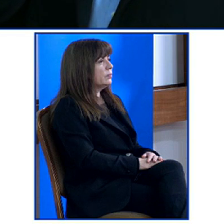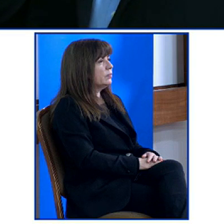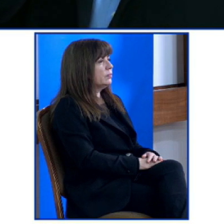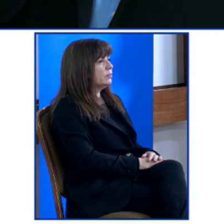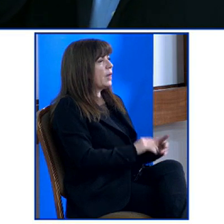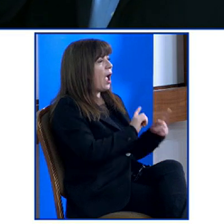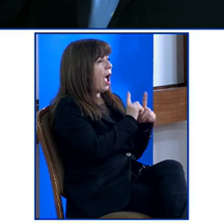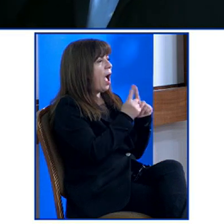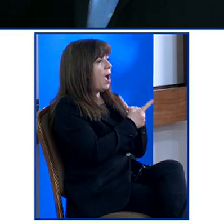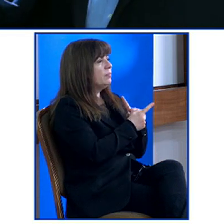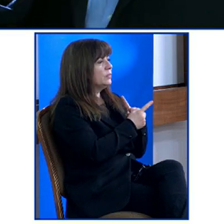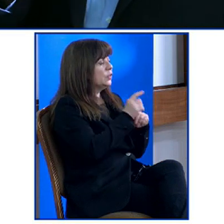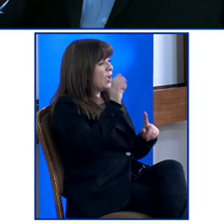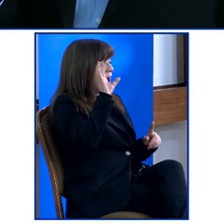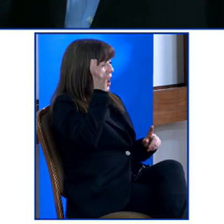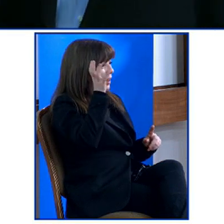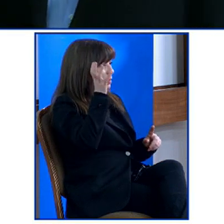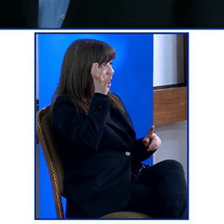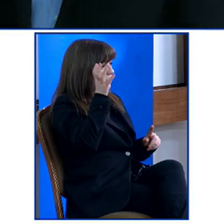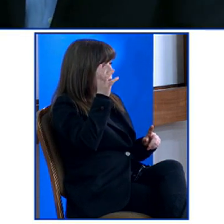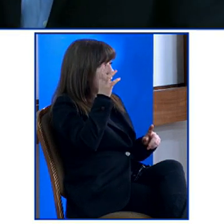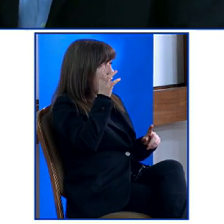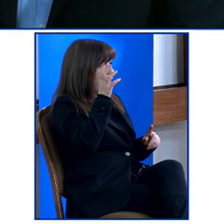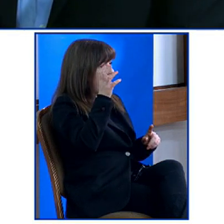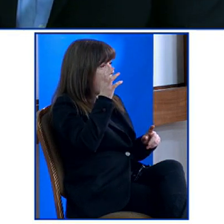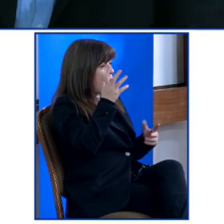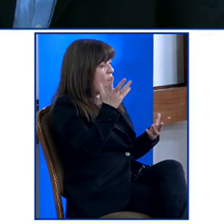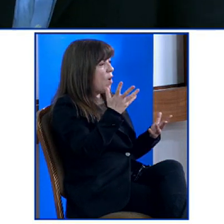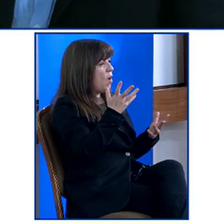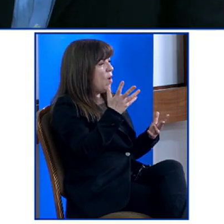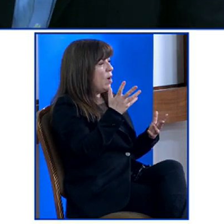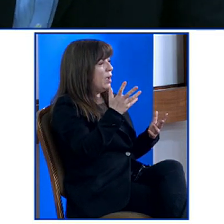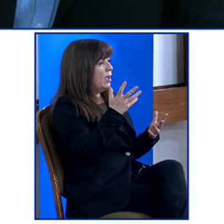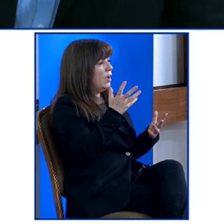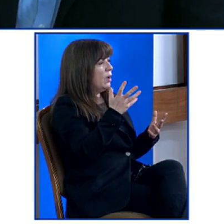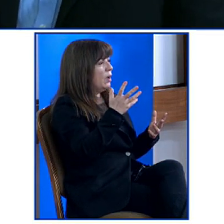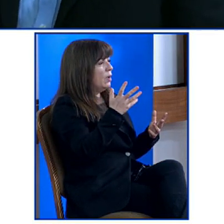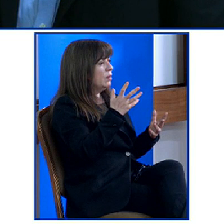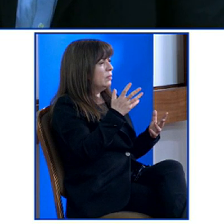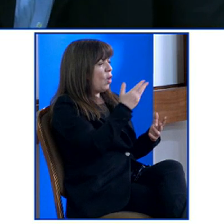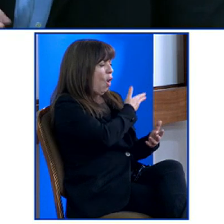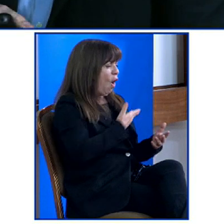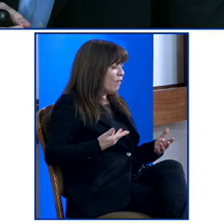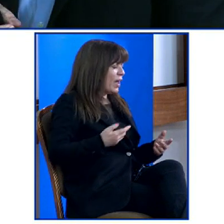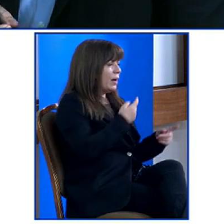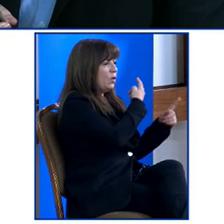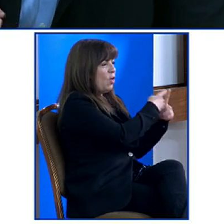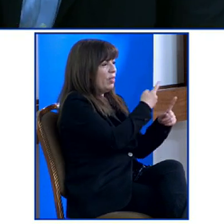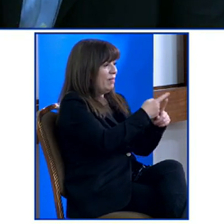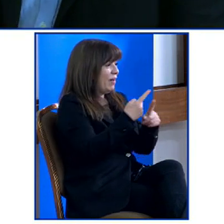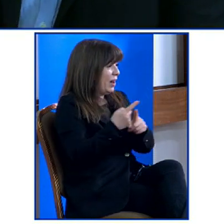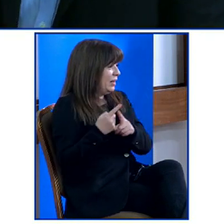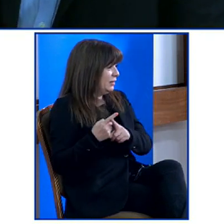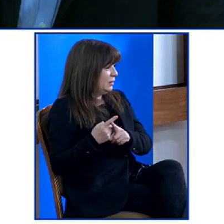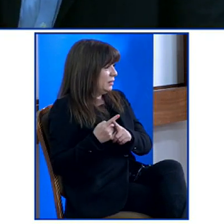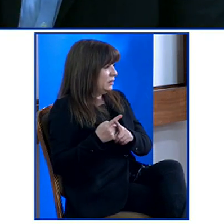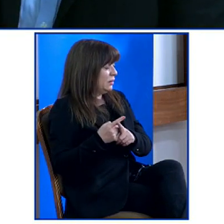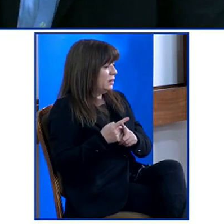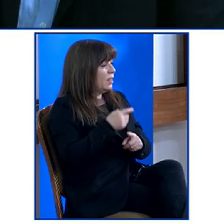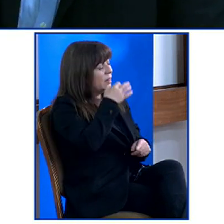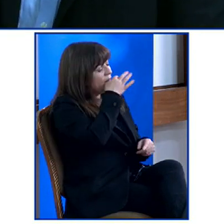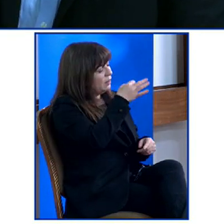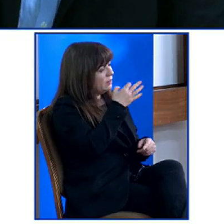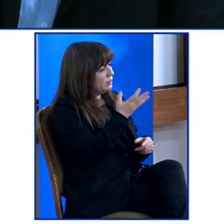Respecto al cambio climático, el panel intergubernamental sobre el cambio climático, el IPCC, lo que